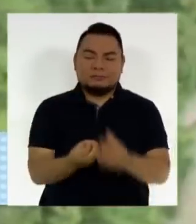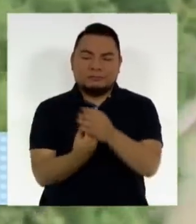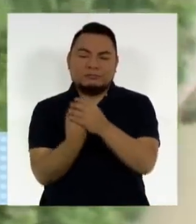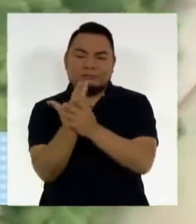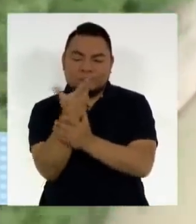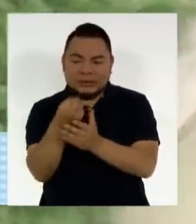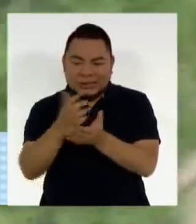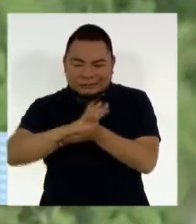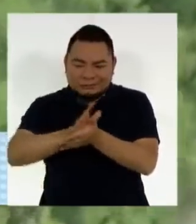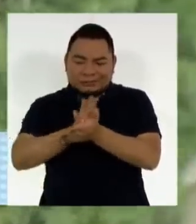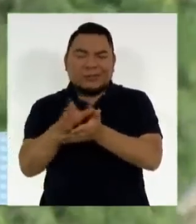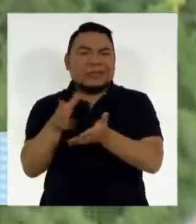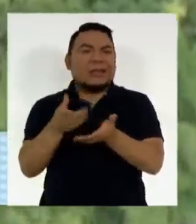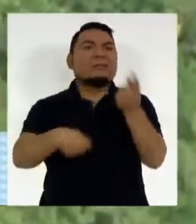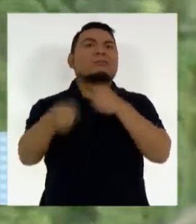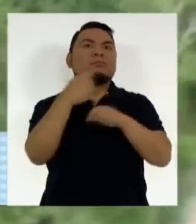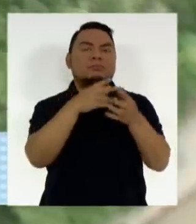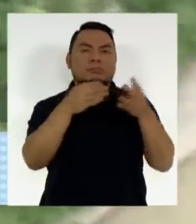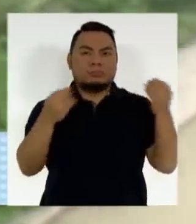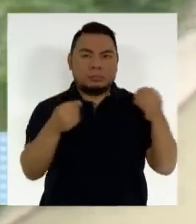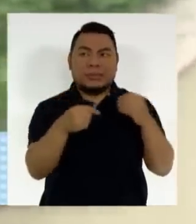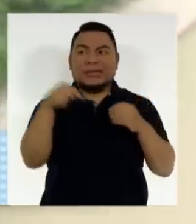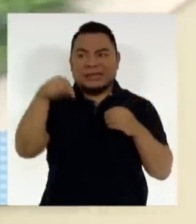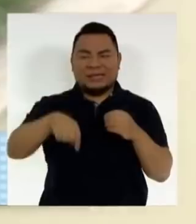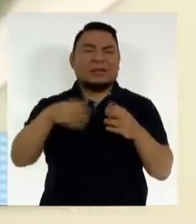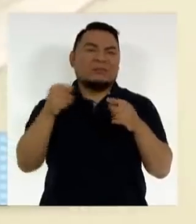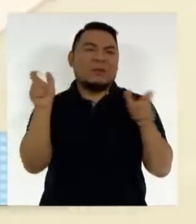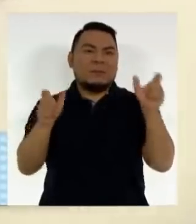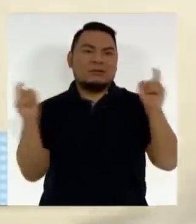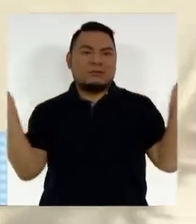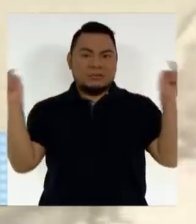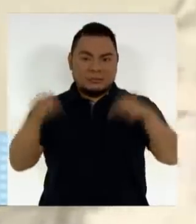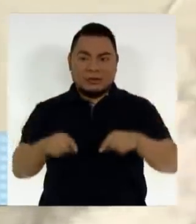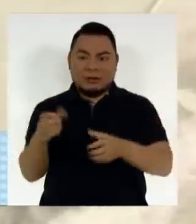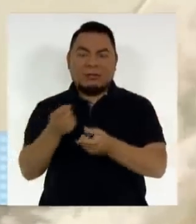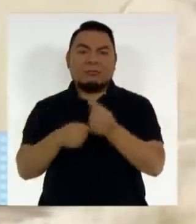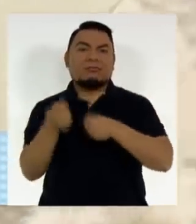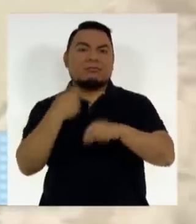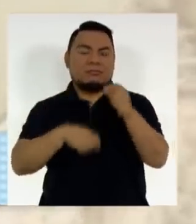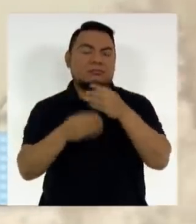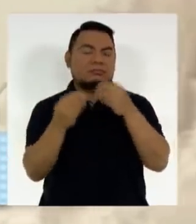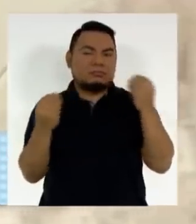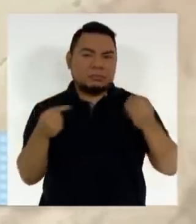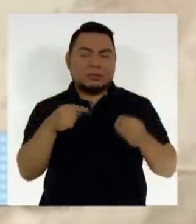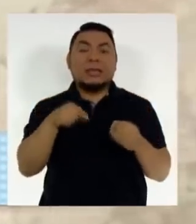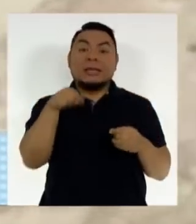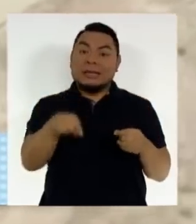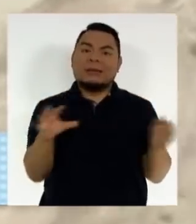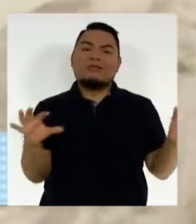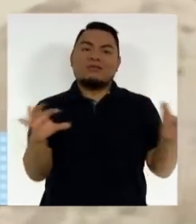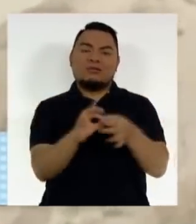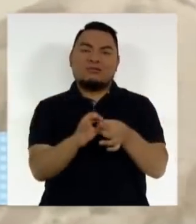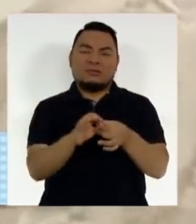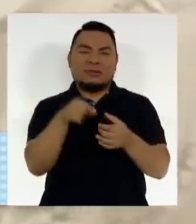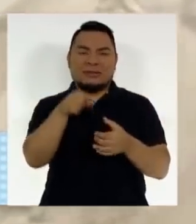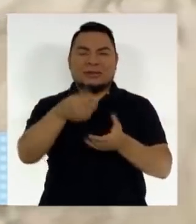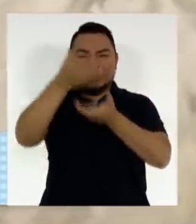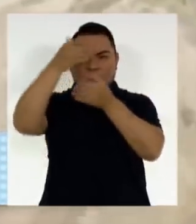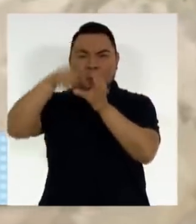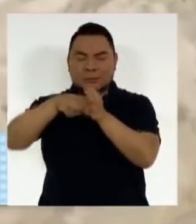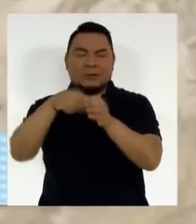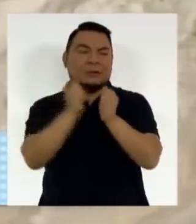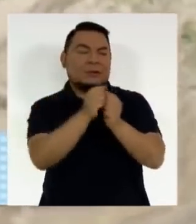es ahí donde se ha suscitado, pues, los execrables hechos, ¿no? Lamentables. ¿Qué información se tiene, digamos, confirmada